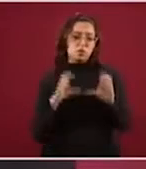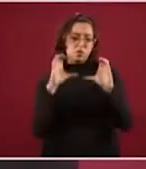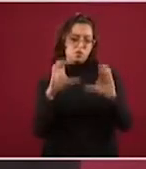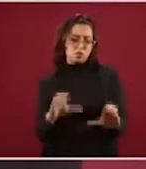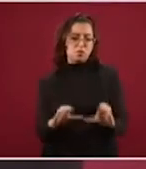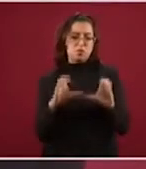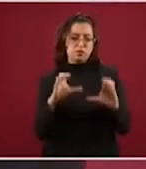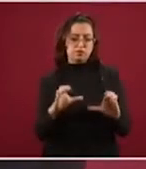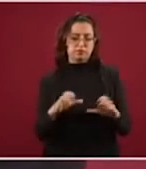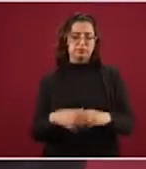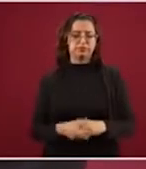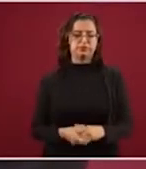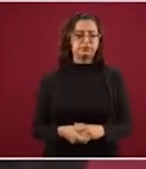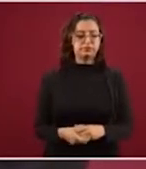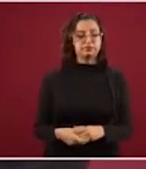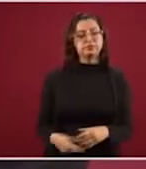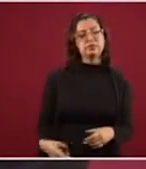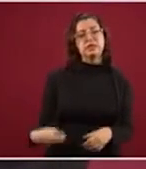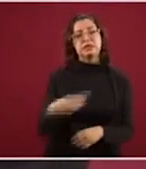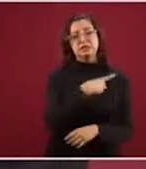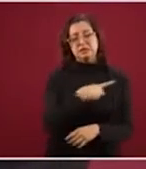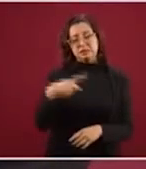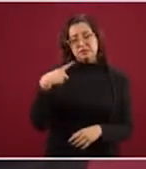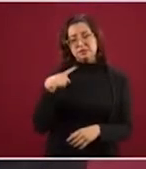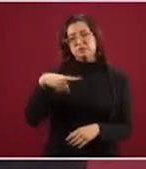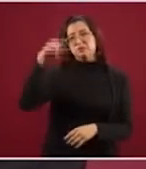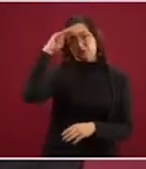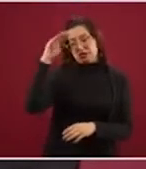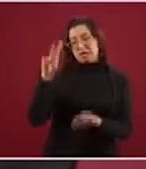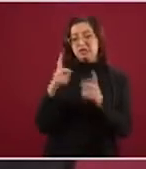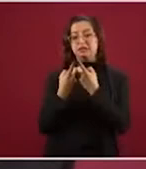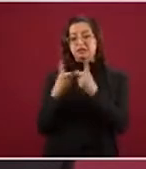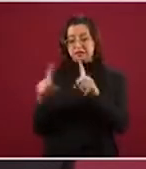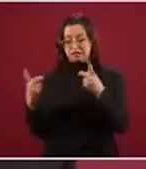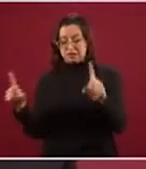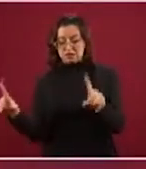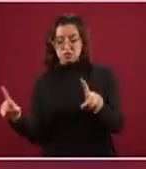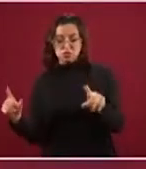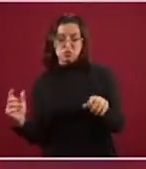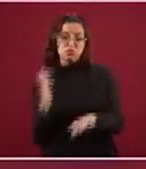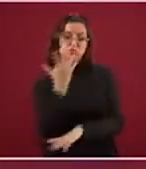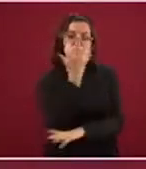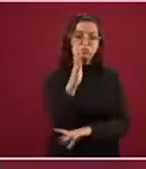tenemos que procurar que haya desarrollo sustentable.